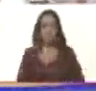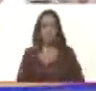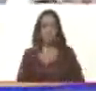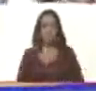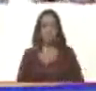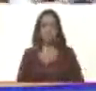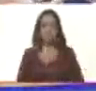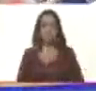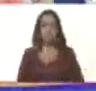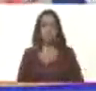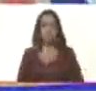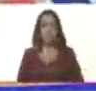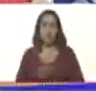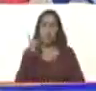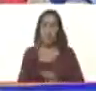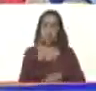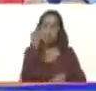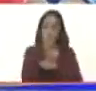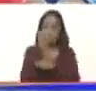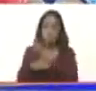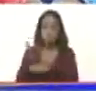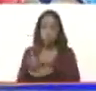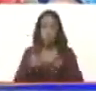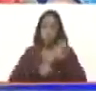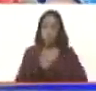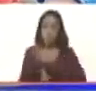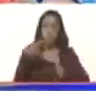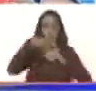y debemos ir siempre a profundidad.